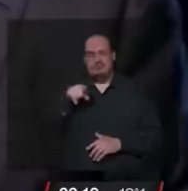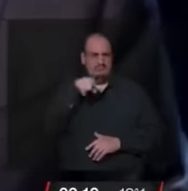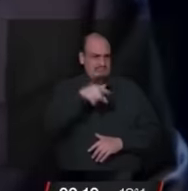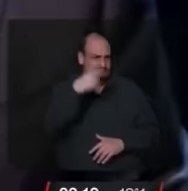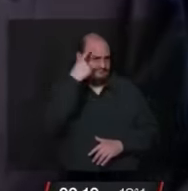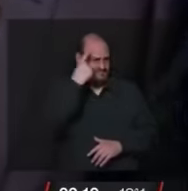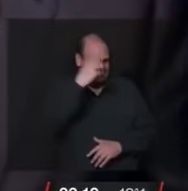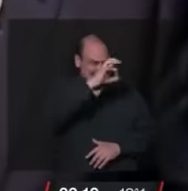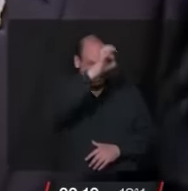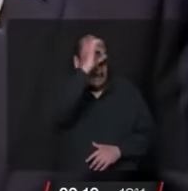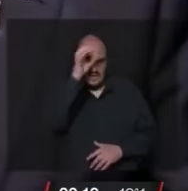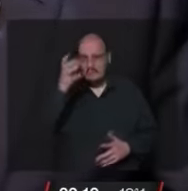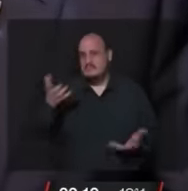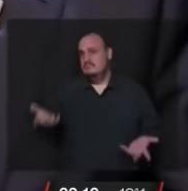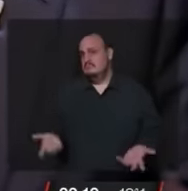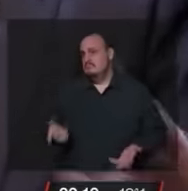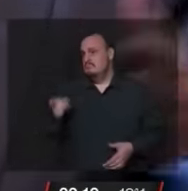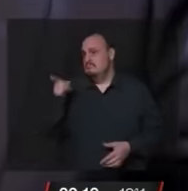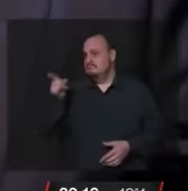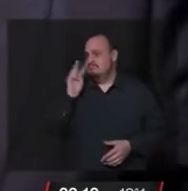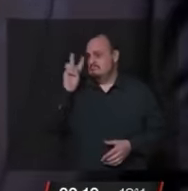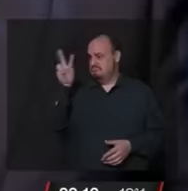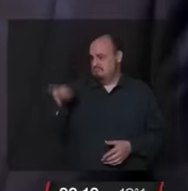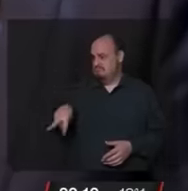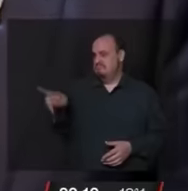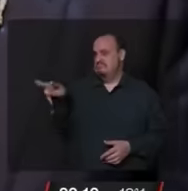Desgraciadamente, lo que vemos es alguien que plantea